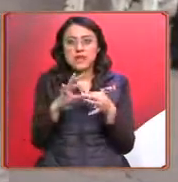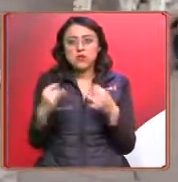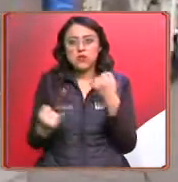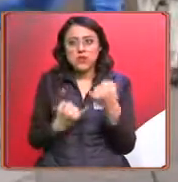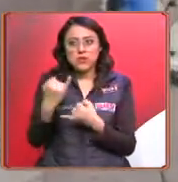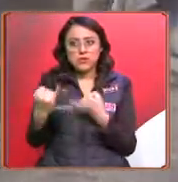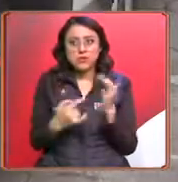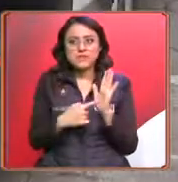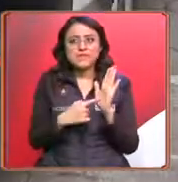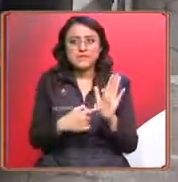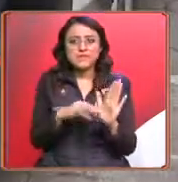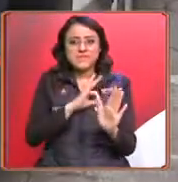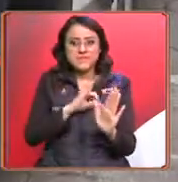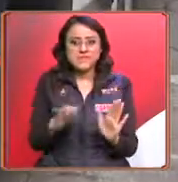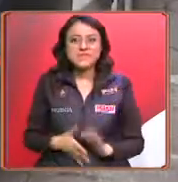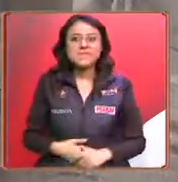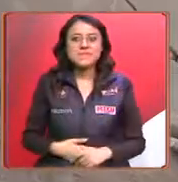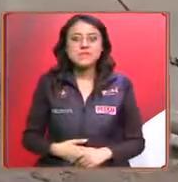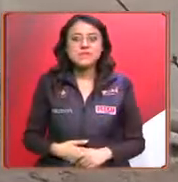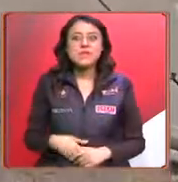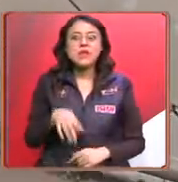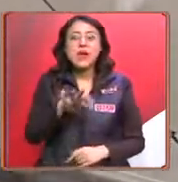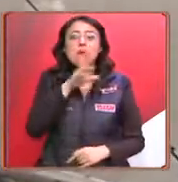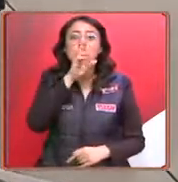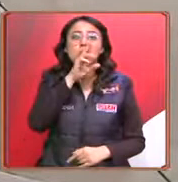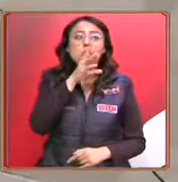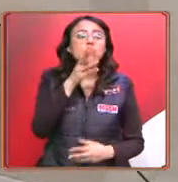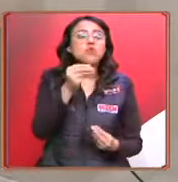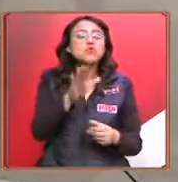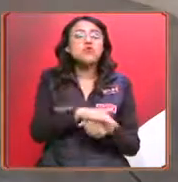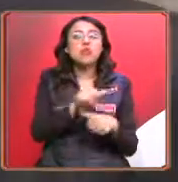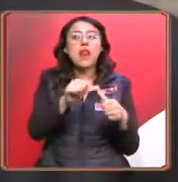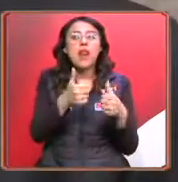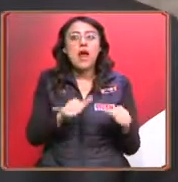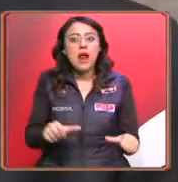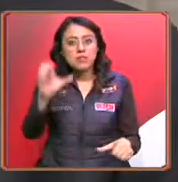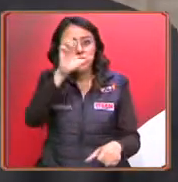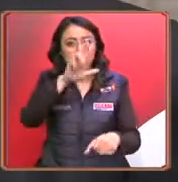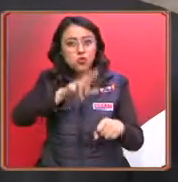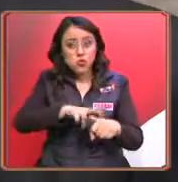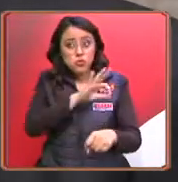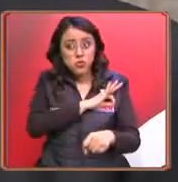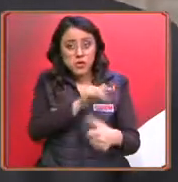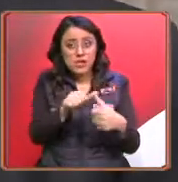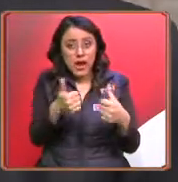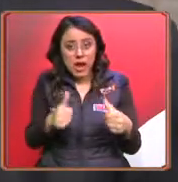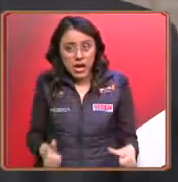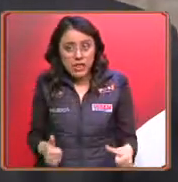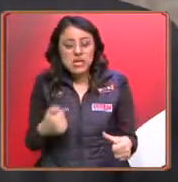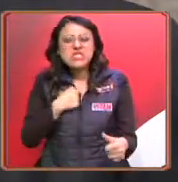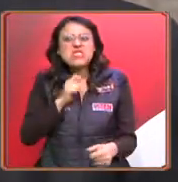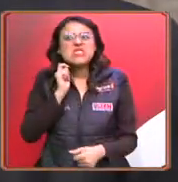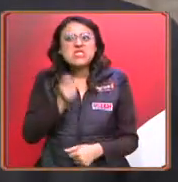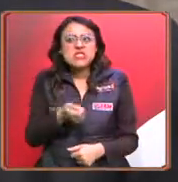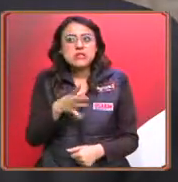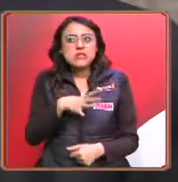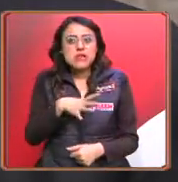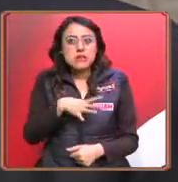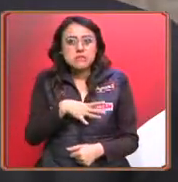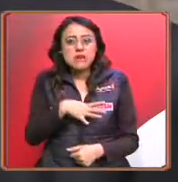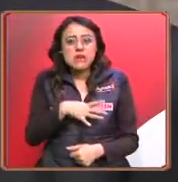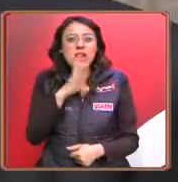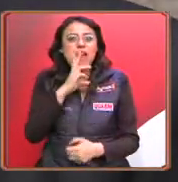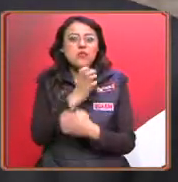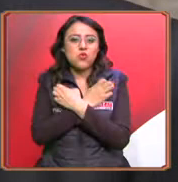Juguetón. Ustedes están muy preocupados por el arte y la cultura. Dentro de la cultura está precisamente la parte de lo que viene